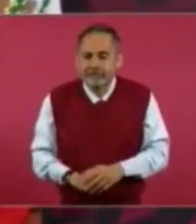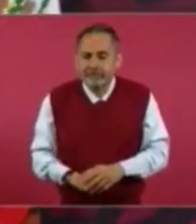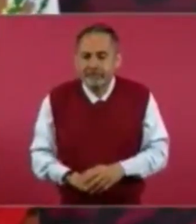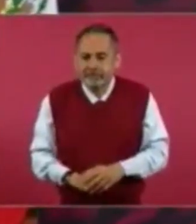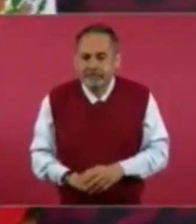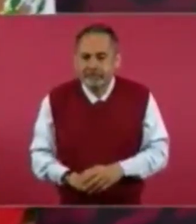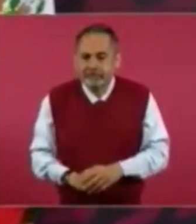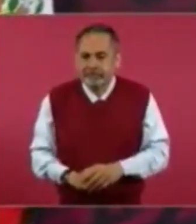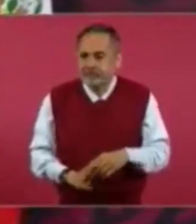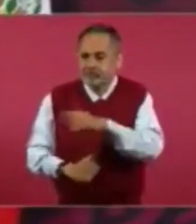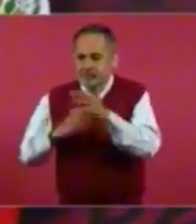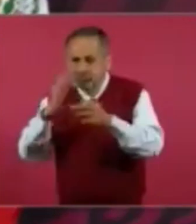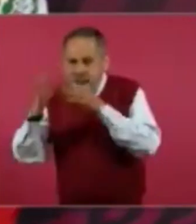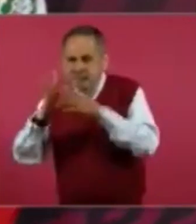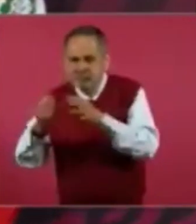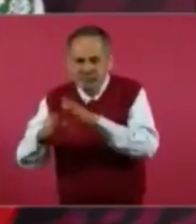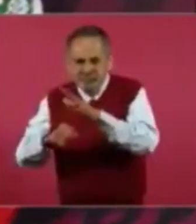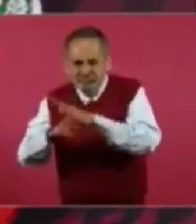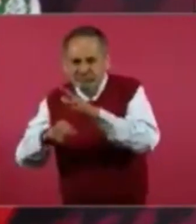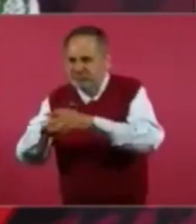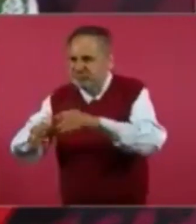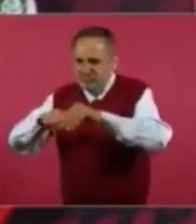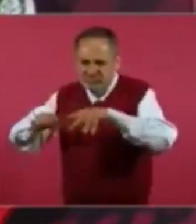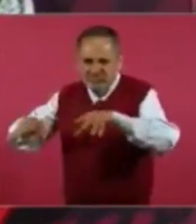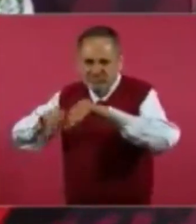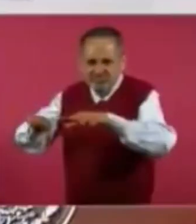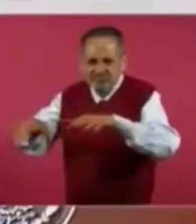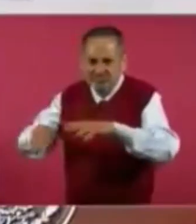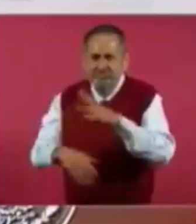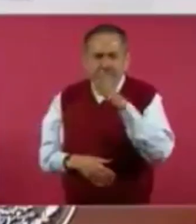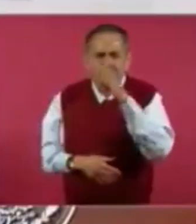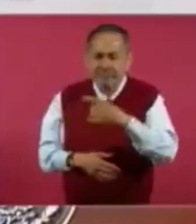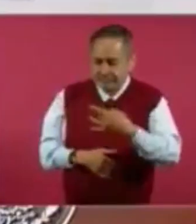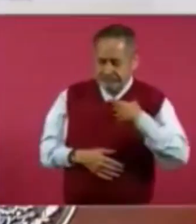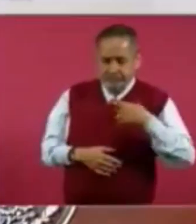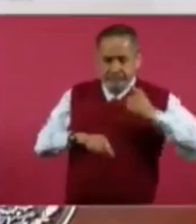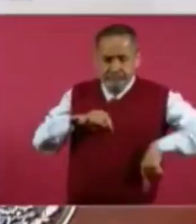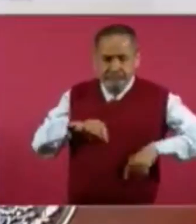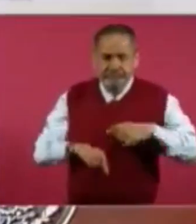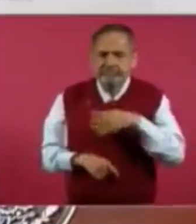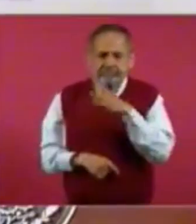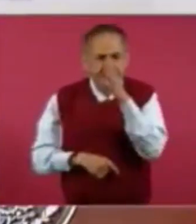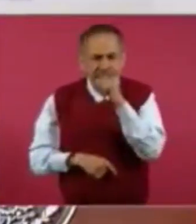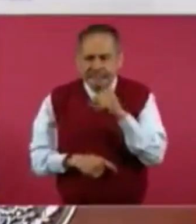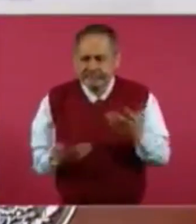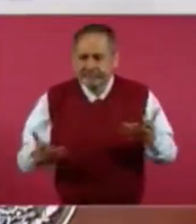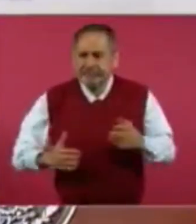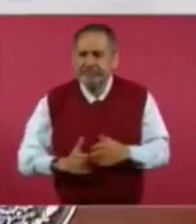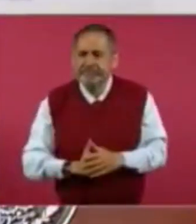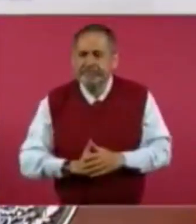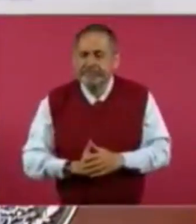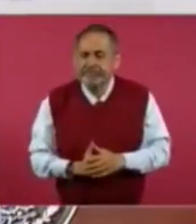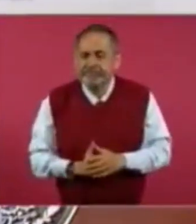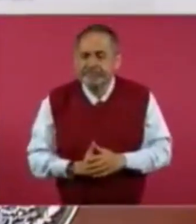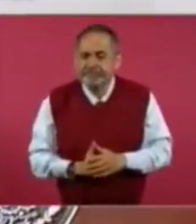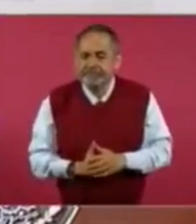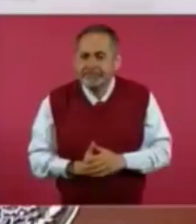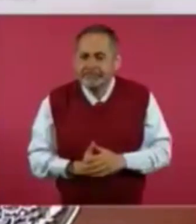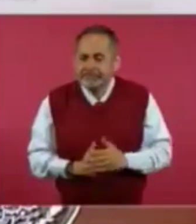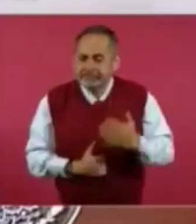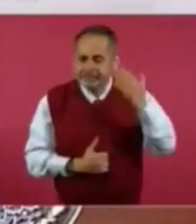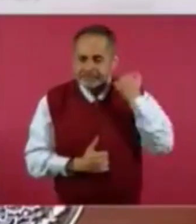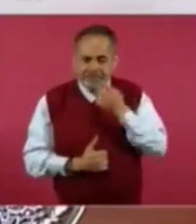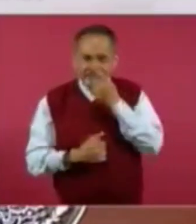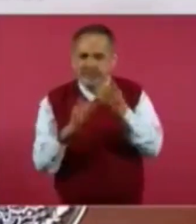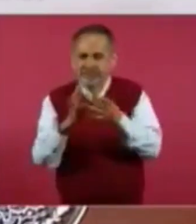el aparato mediático, y no han podido. Yo hablaba de